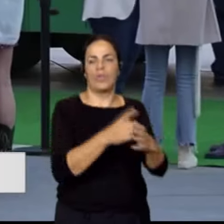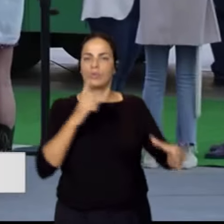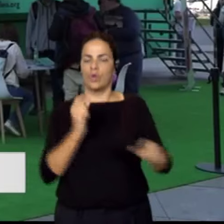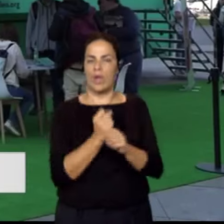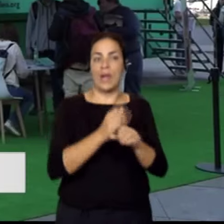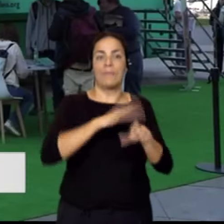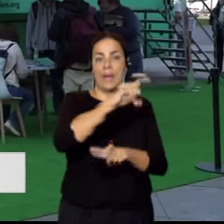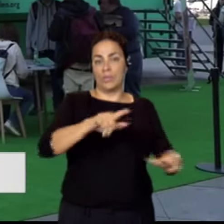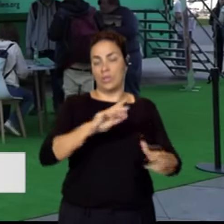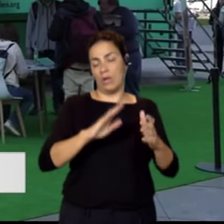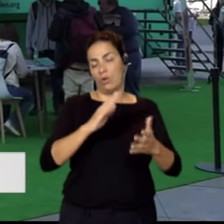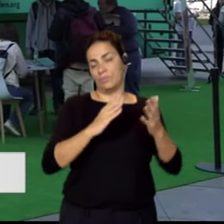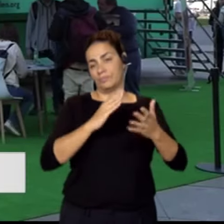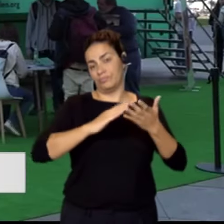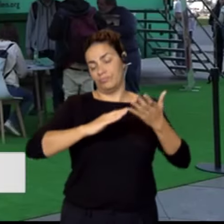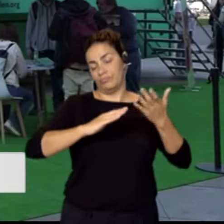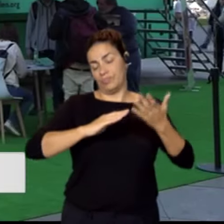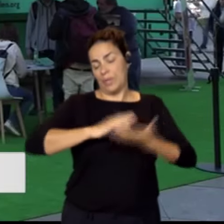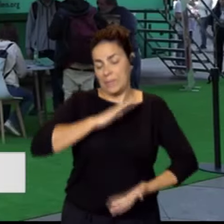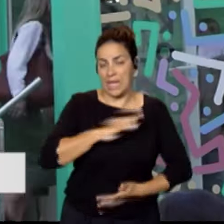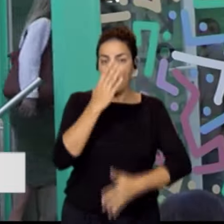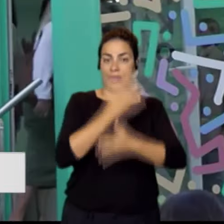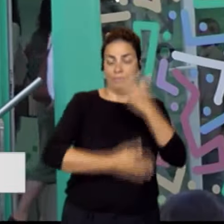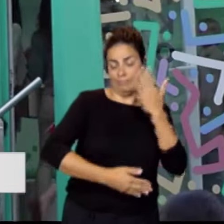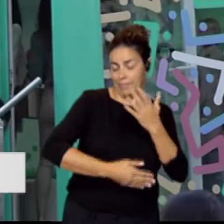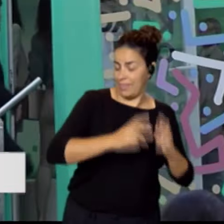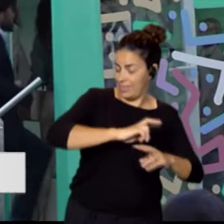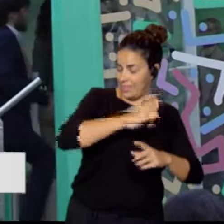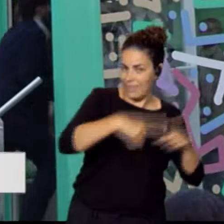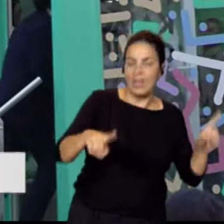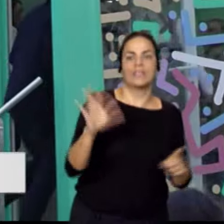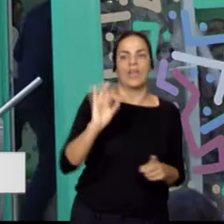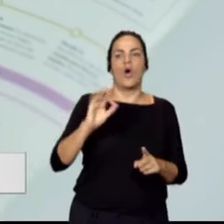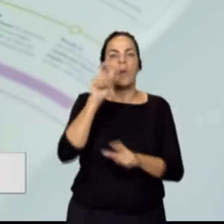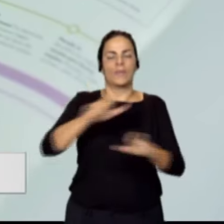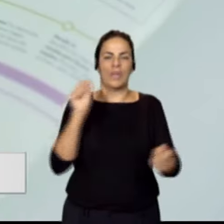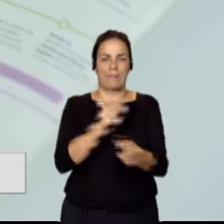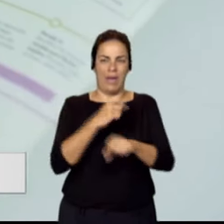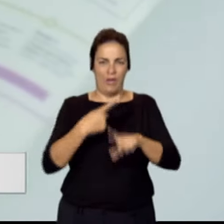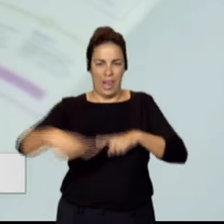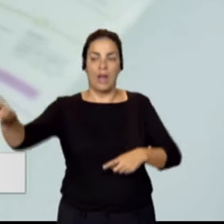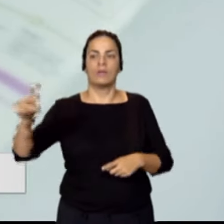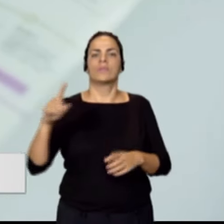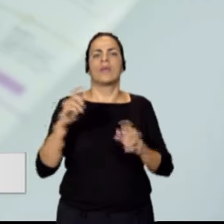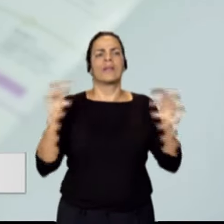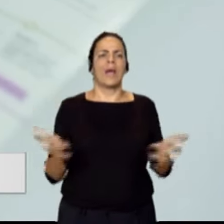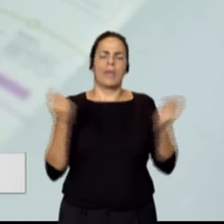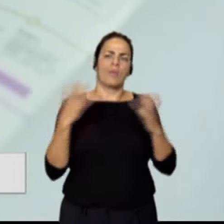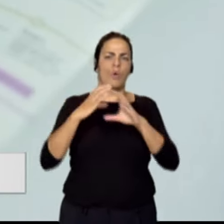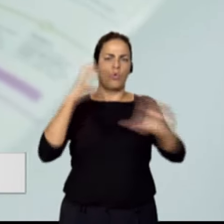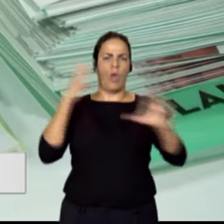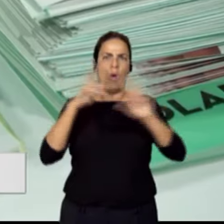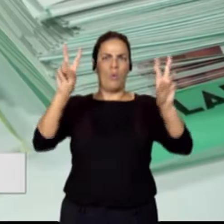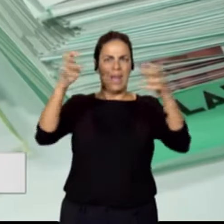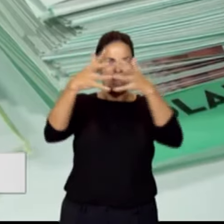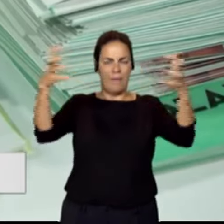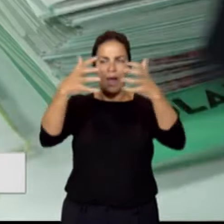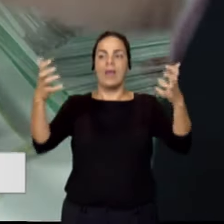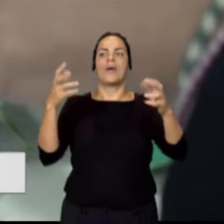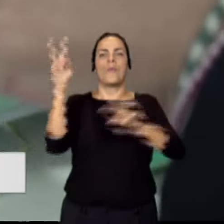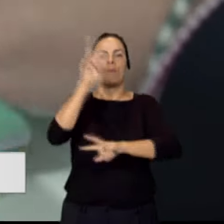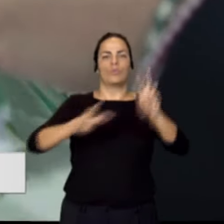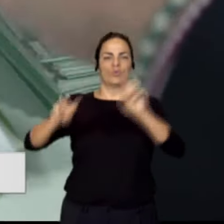parados de larga duración la campaña consiste en que una guagua que lucirá el lema buscas trabajo te ayudamos va a recorrer durante cas